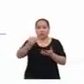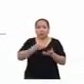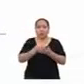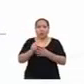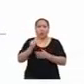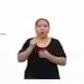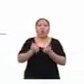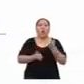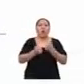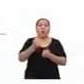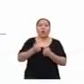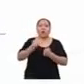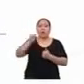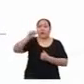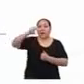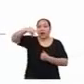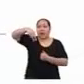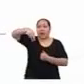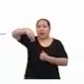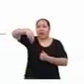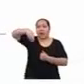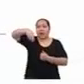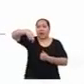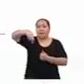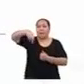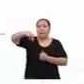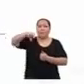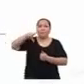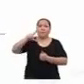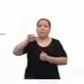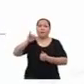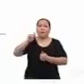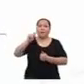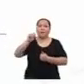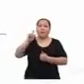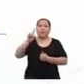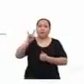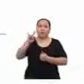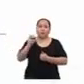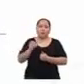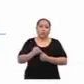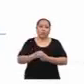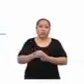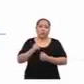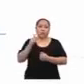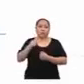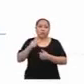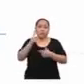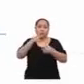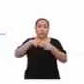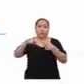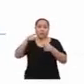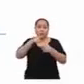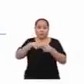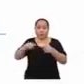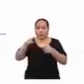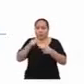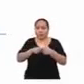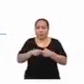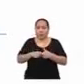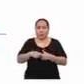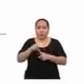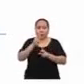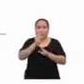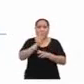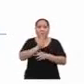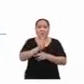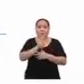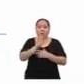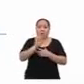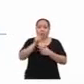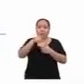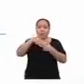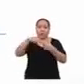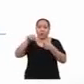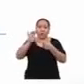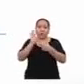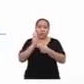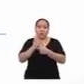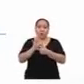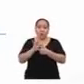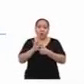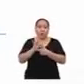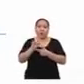que tendrá cada grupo, dividiendo el rango entre la cantidad de intervalos y hallamos que es 6. Con ese